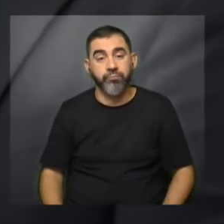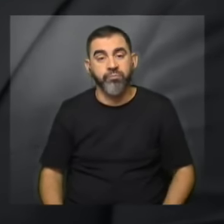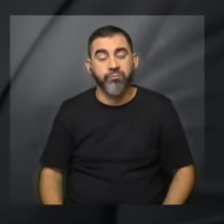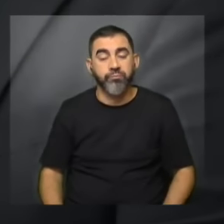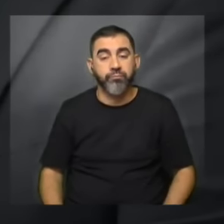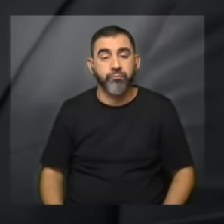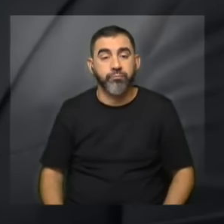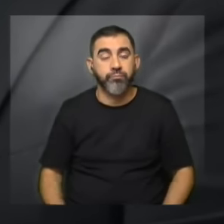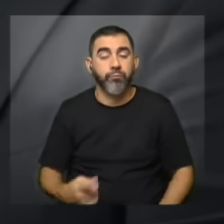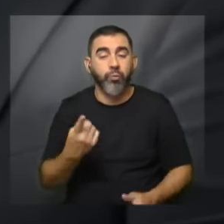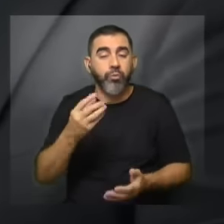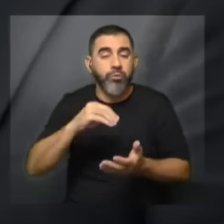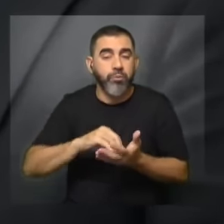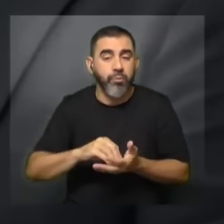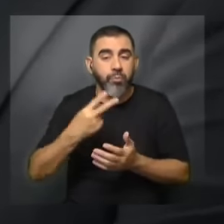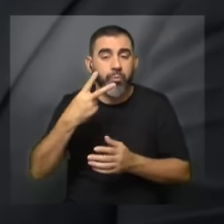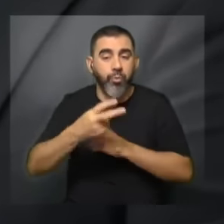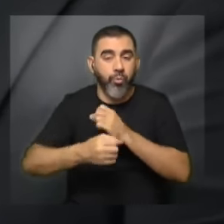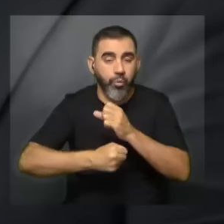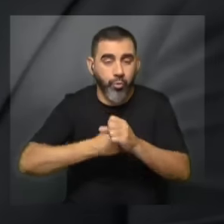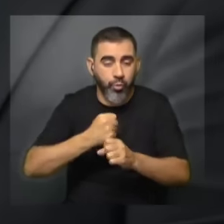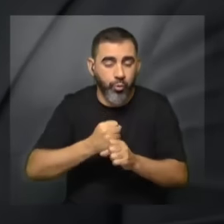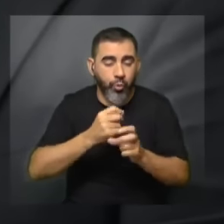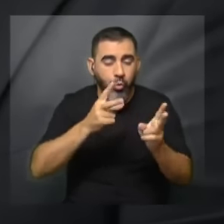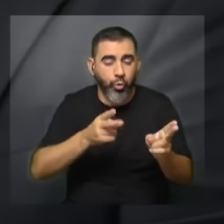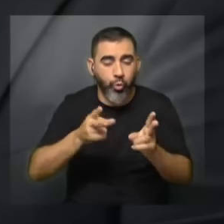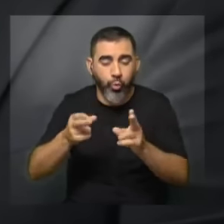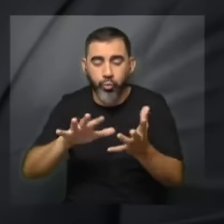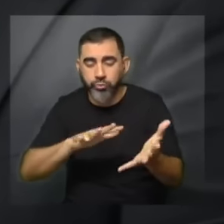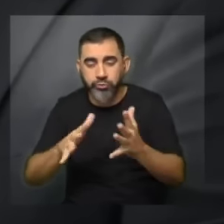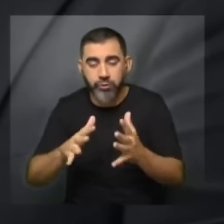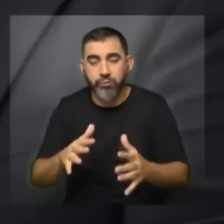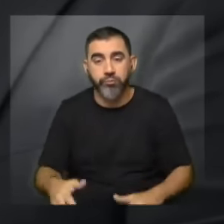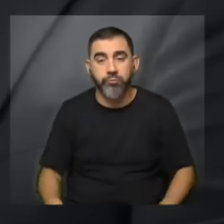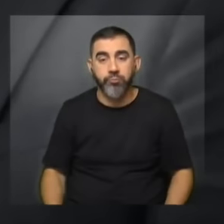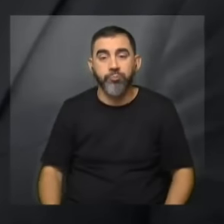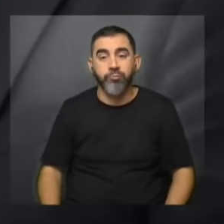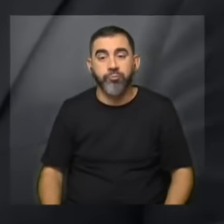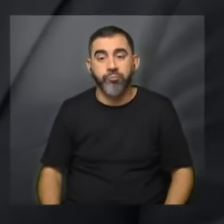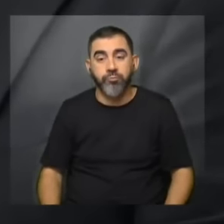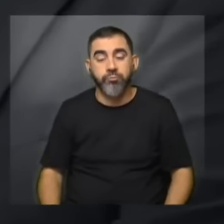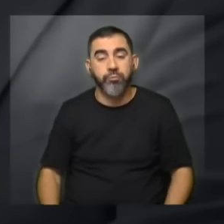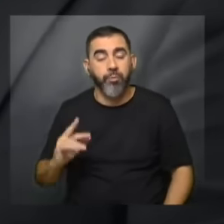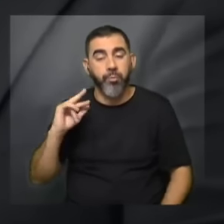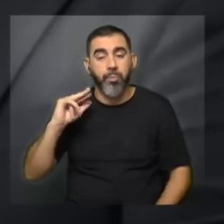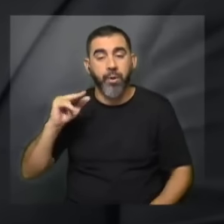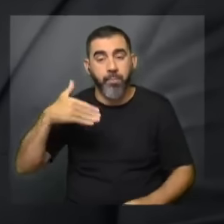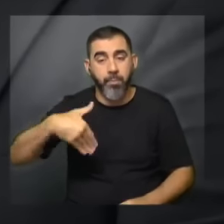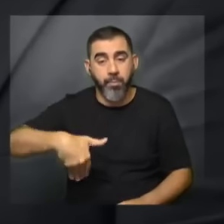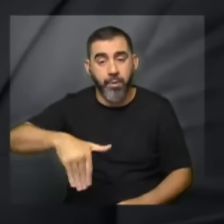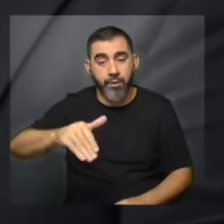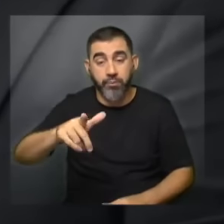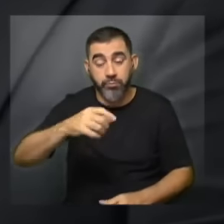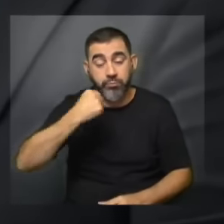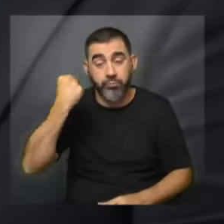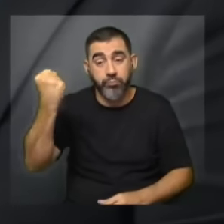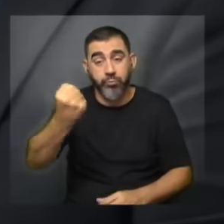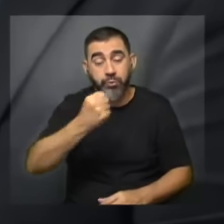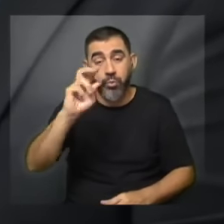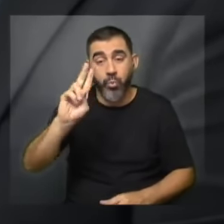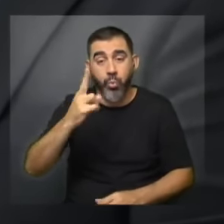una cada 2 años probablemente eso es lo que se está pensando hacer Y de forma permanente yo creo que esto es es importante el